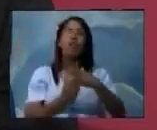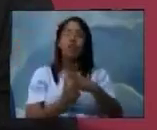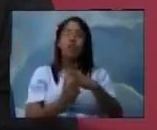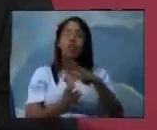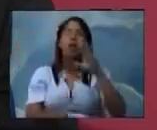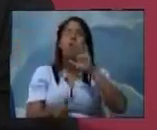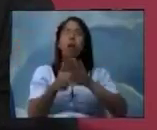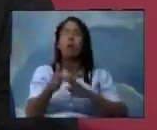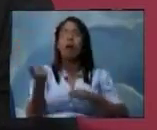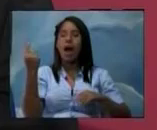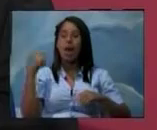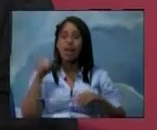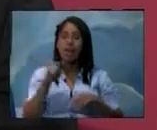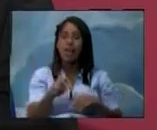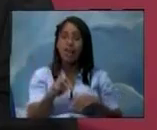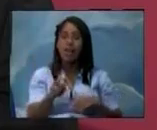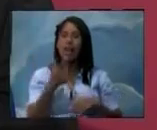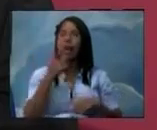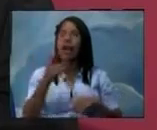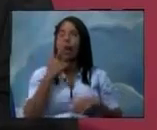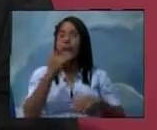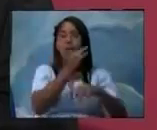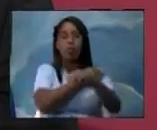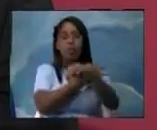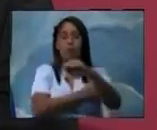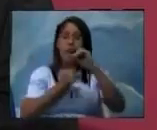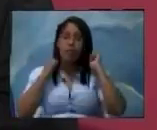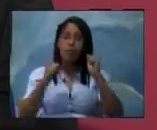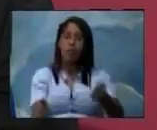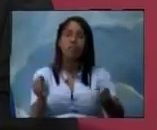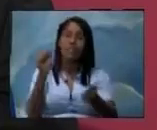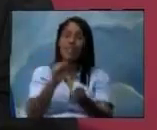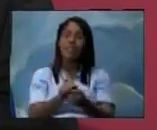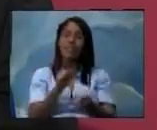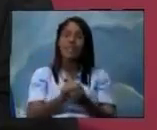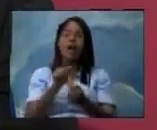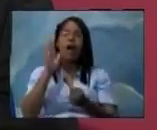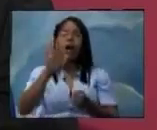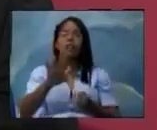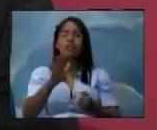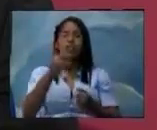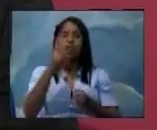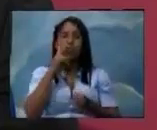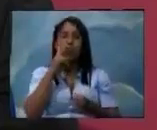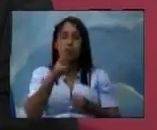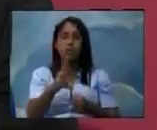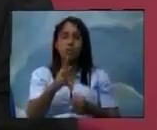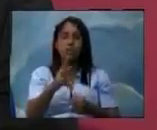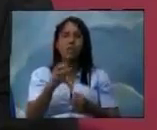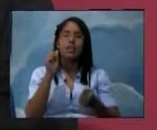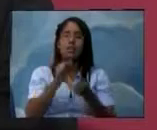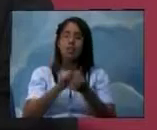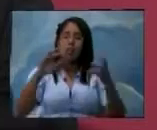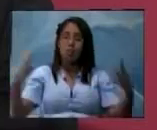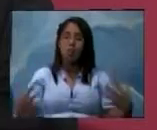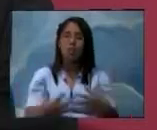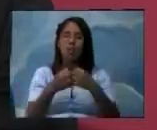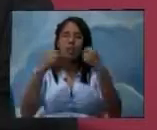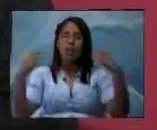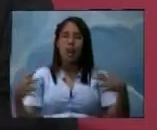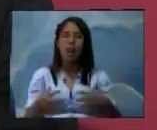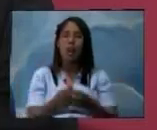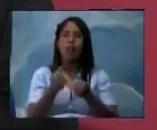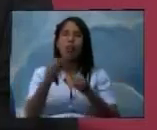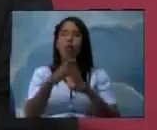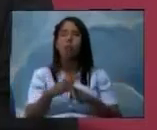mas habrá en él algo de la fuerza del hierro, así como vistes hierro mezclado con barro